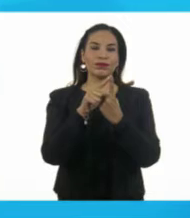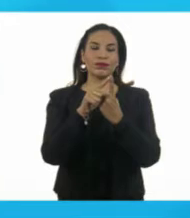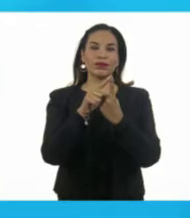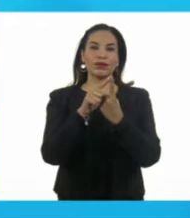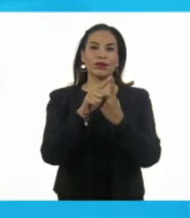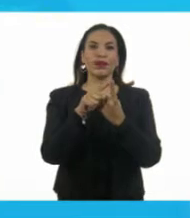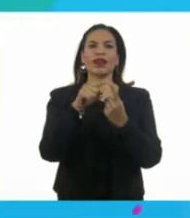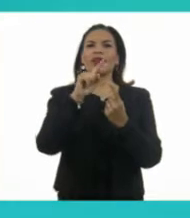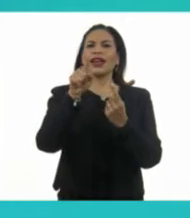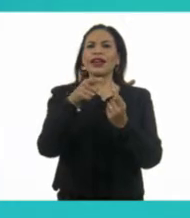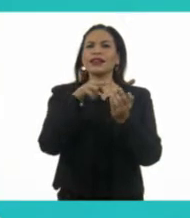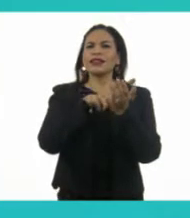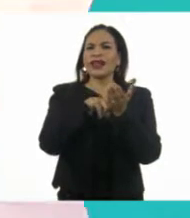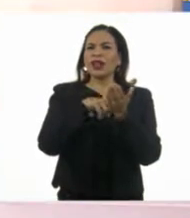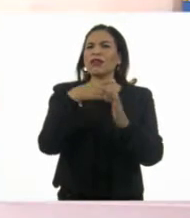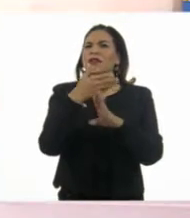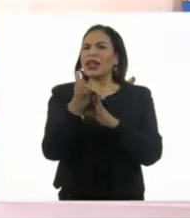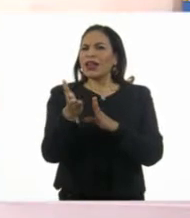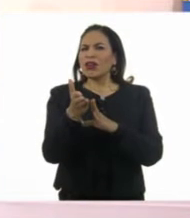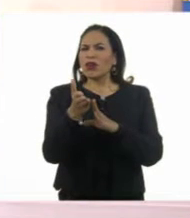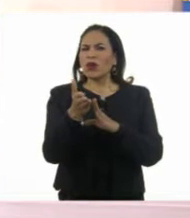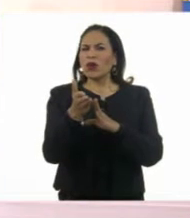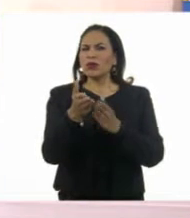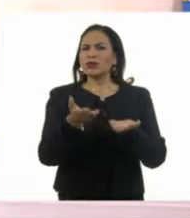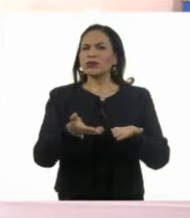es negro y blanco.